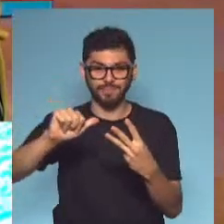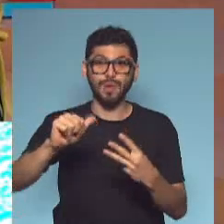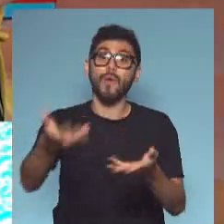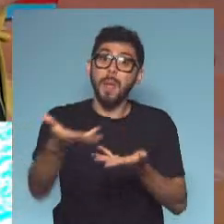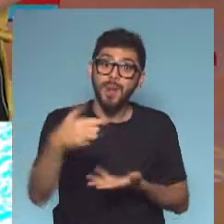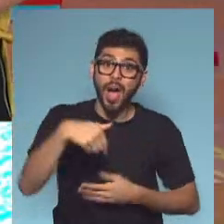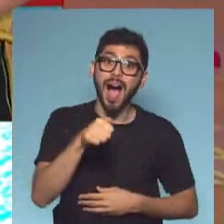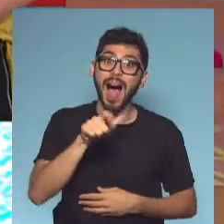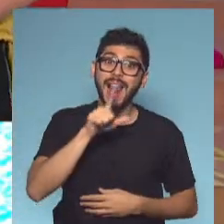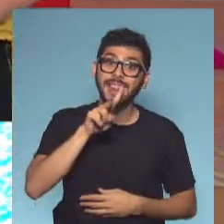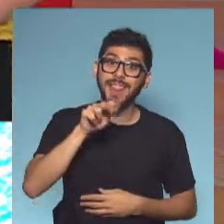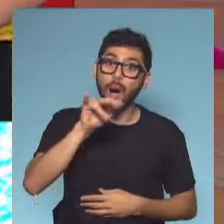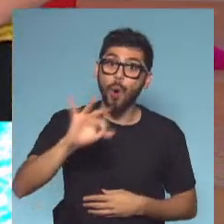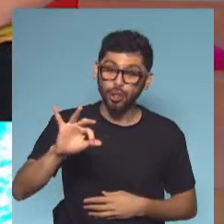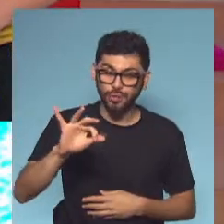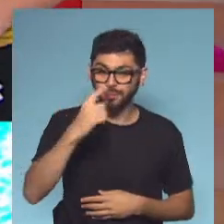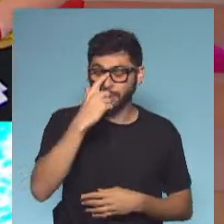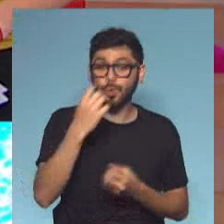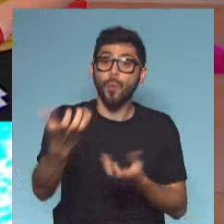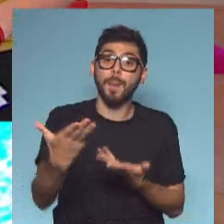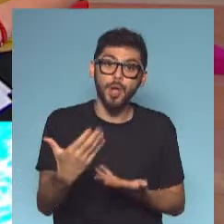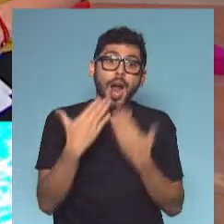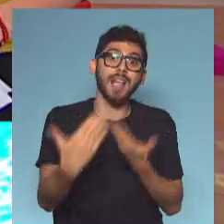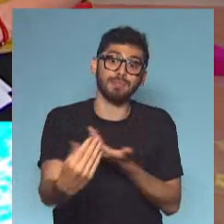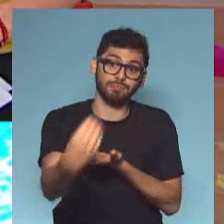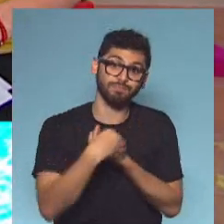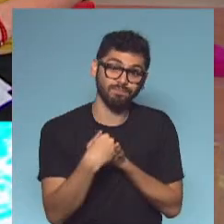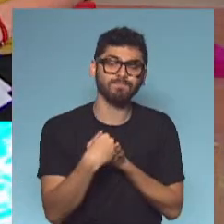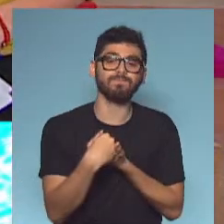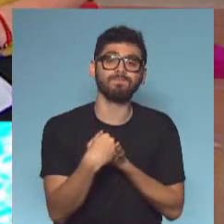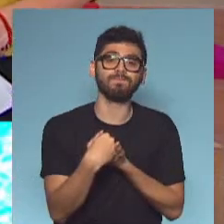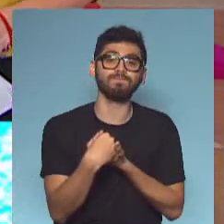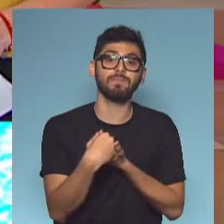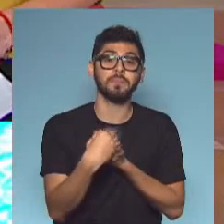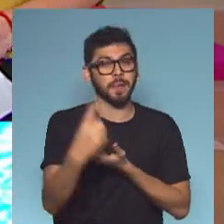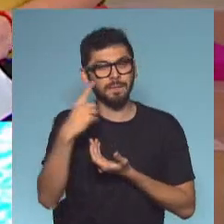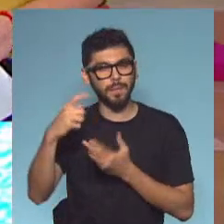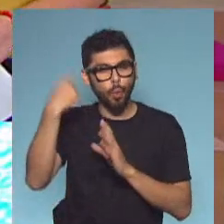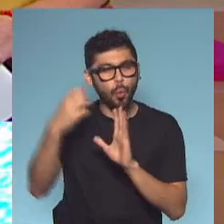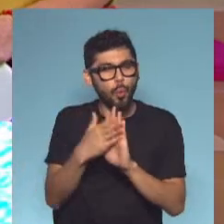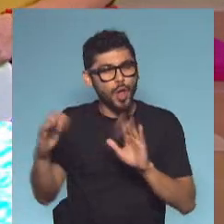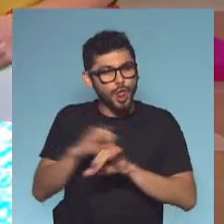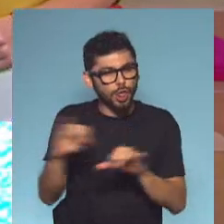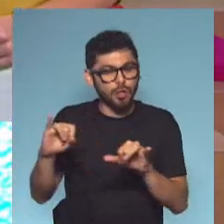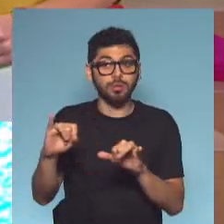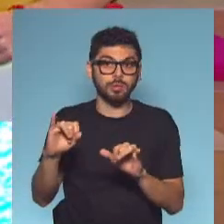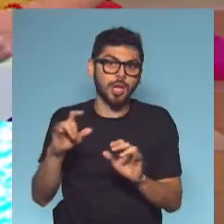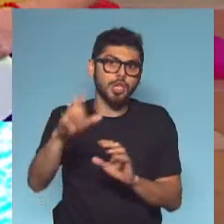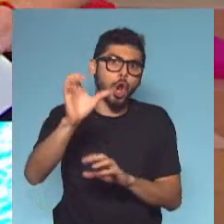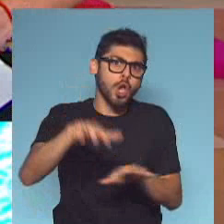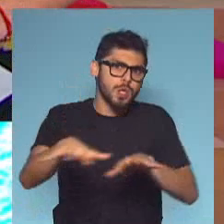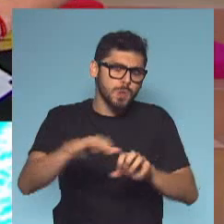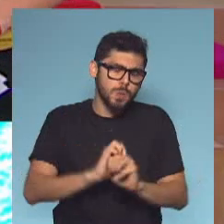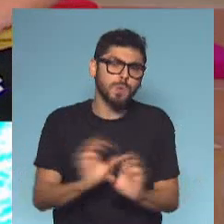tardes, chicos, bienvenidos. Gracias por estar acá presentes. Vimos recién el informe, es terrible lo que está pasando en Colombia.